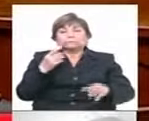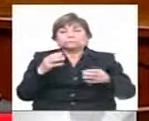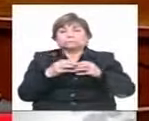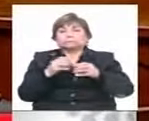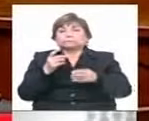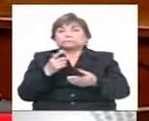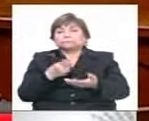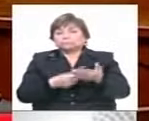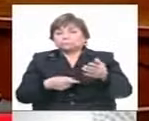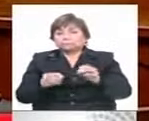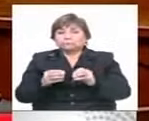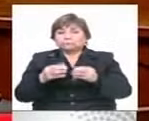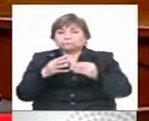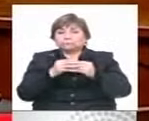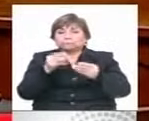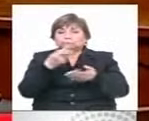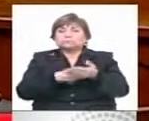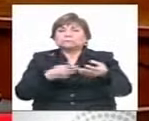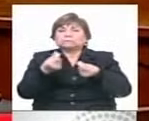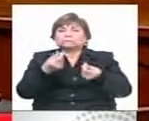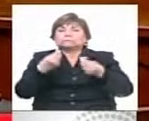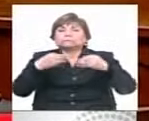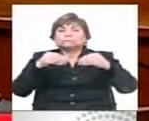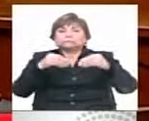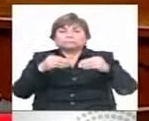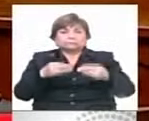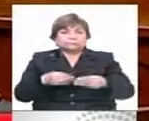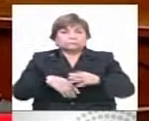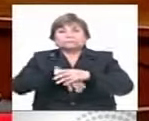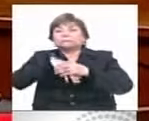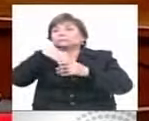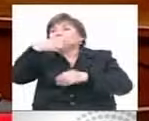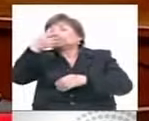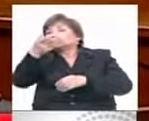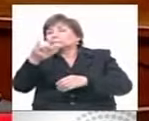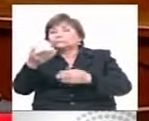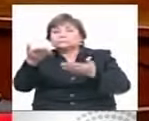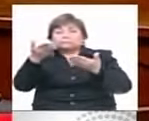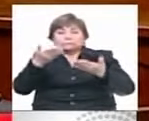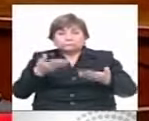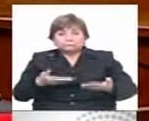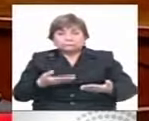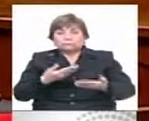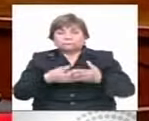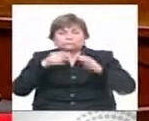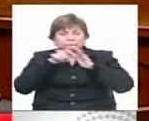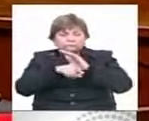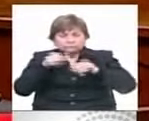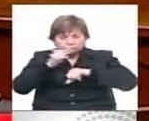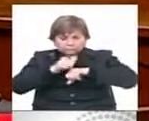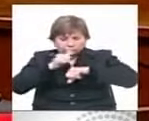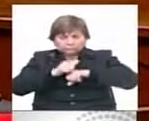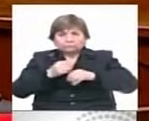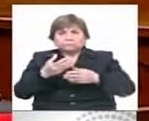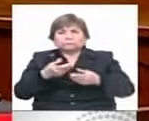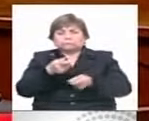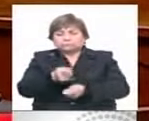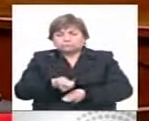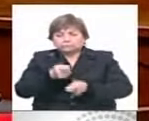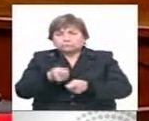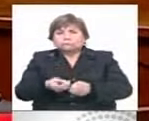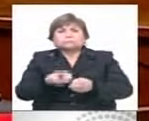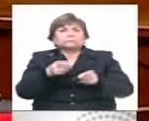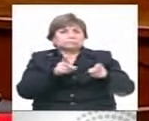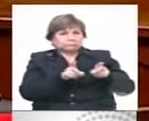demanda y los precios de los mercados externos hacia los que se orientan nuestros minerales y nuestra producción agrícola,